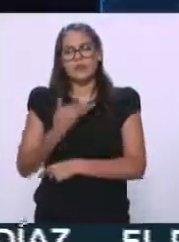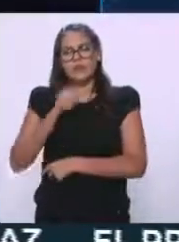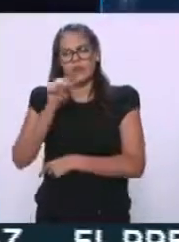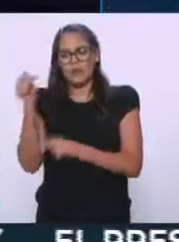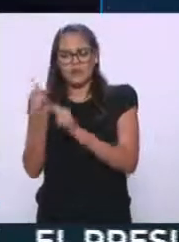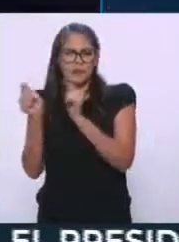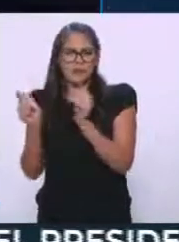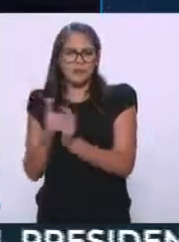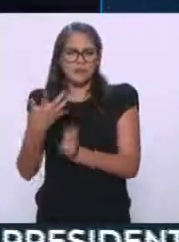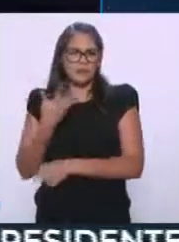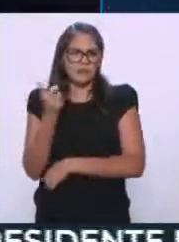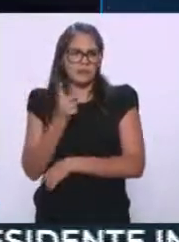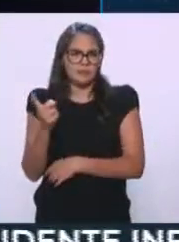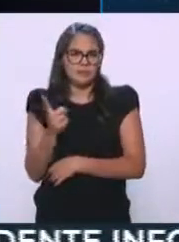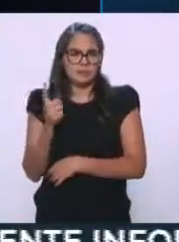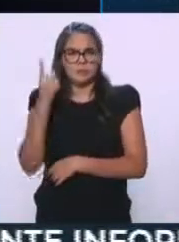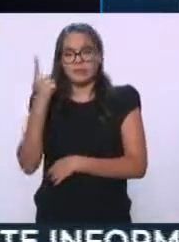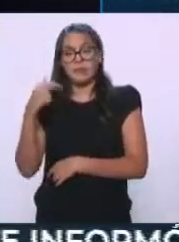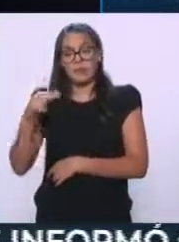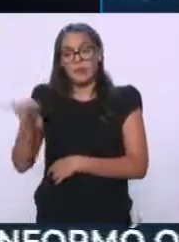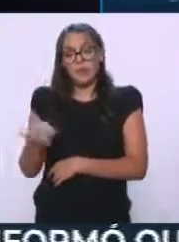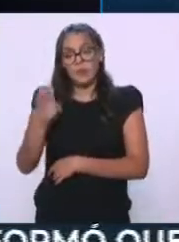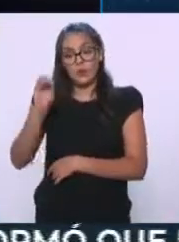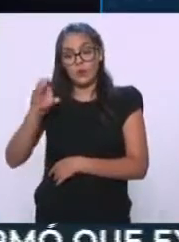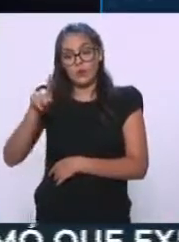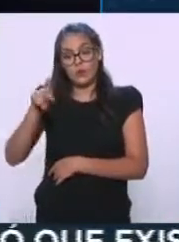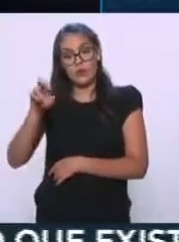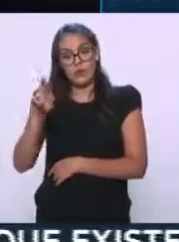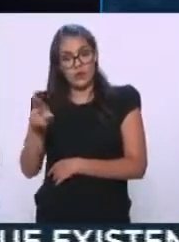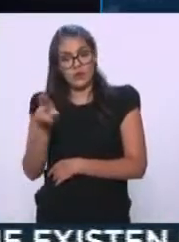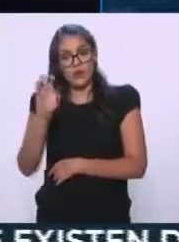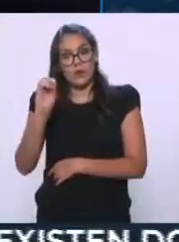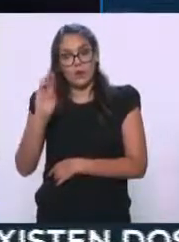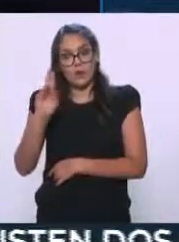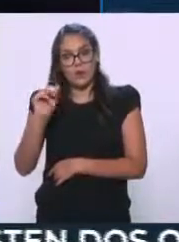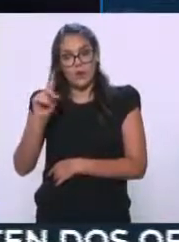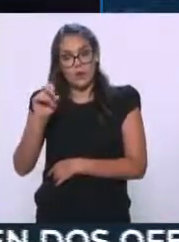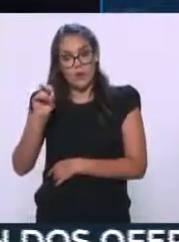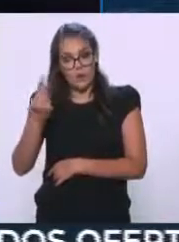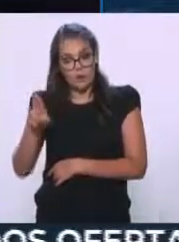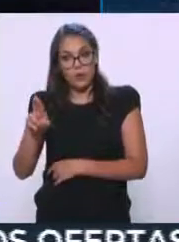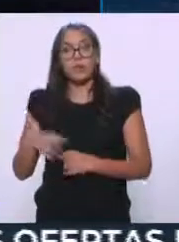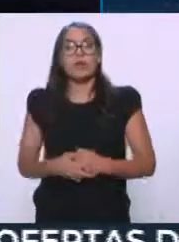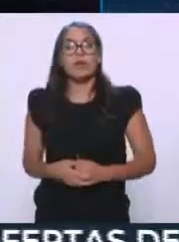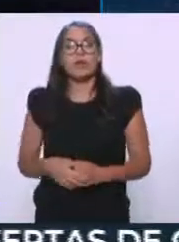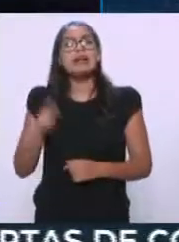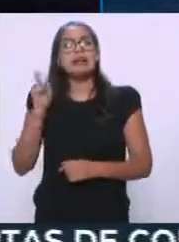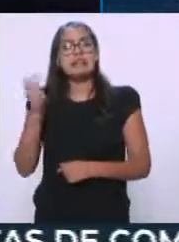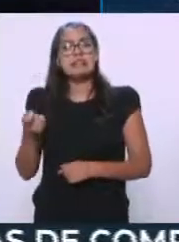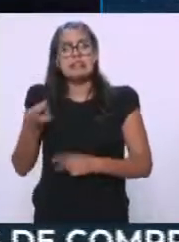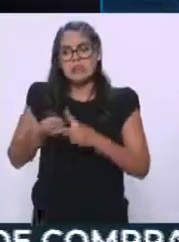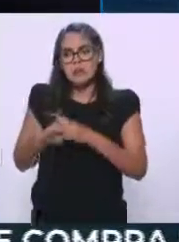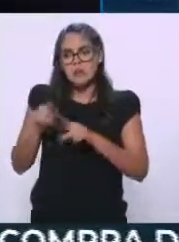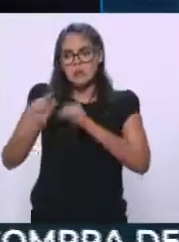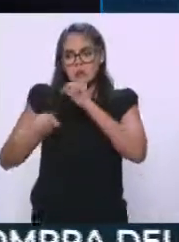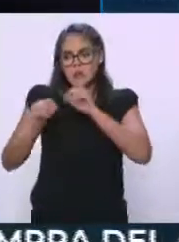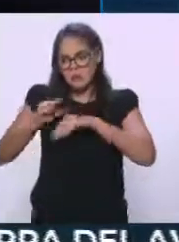Alberto? Una que se llama Joker Obrador, es @JOKR Obrador, fue la que lo empezó a